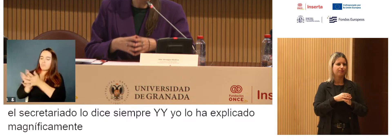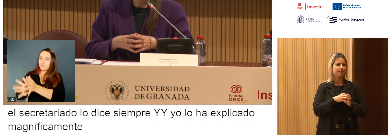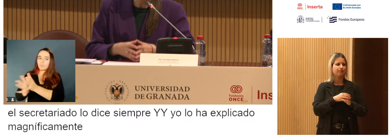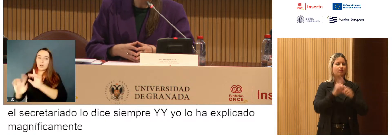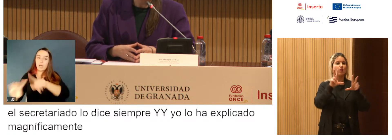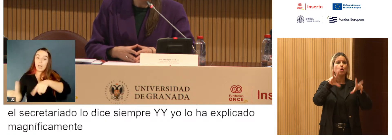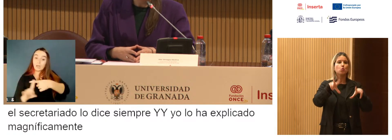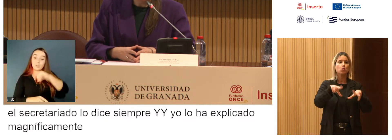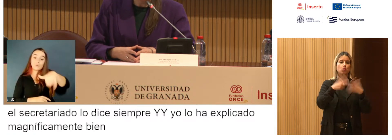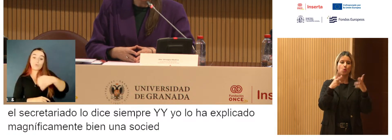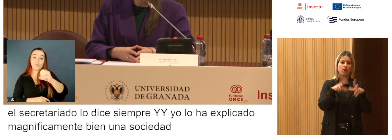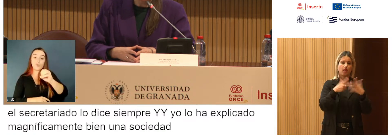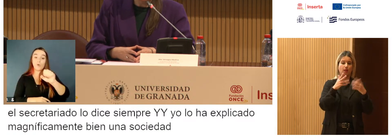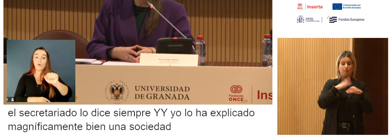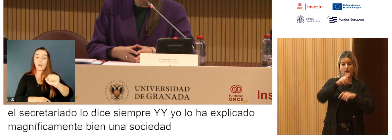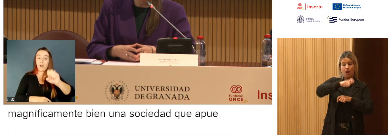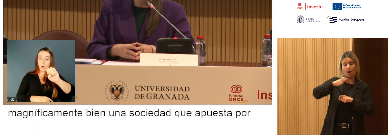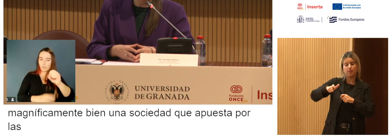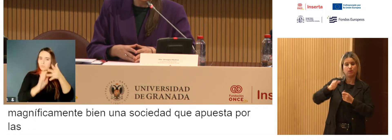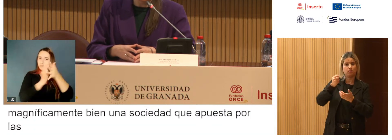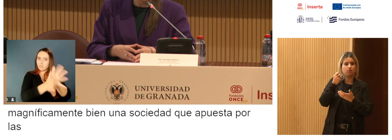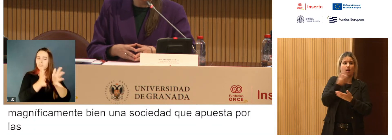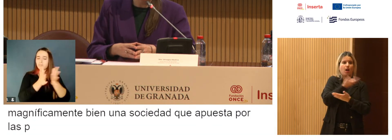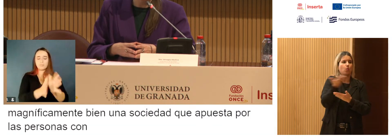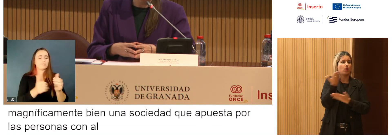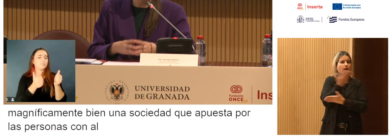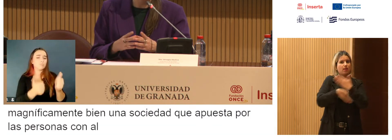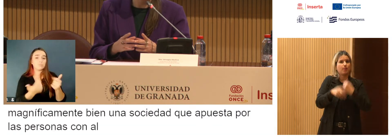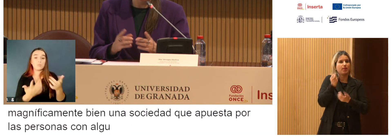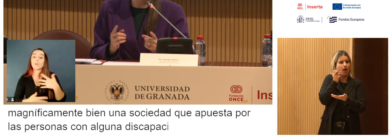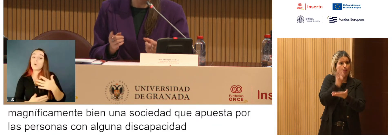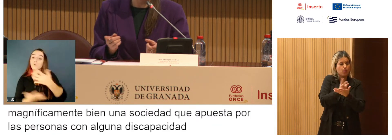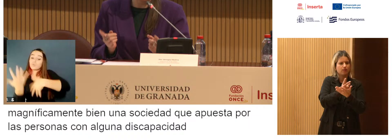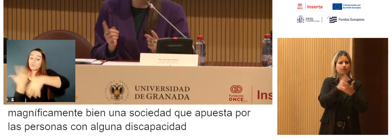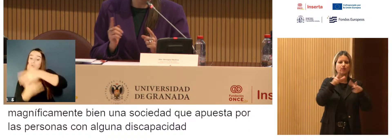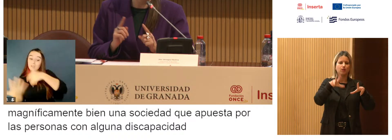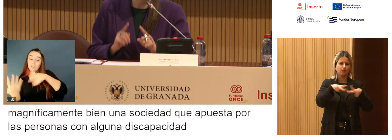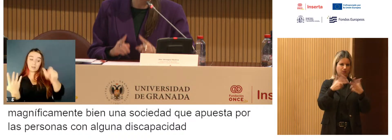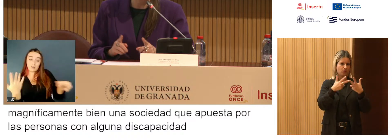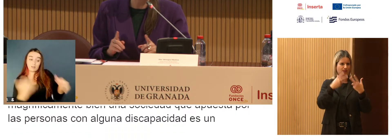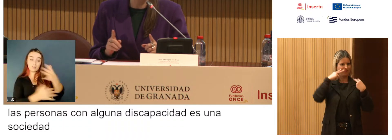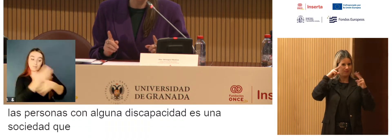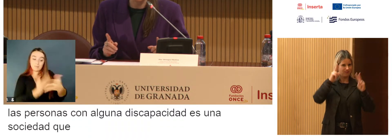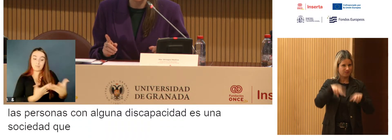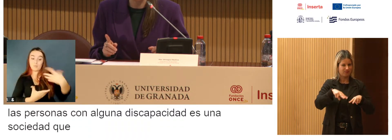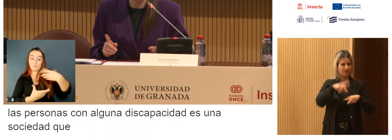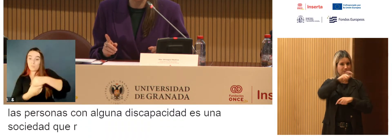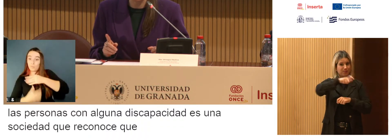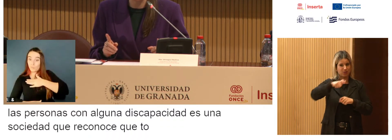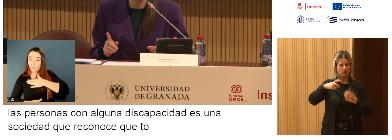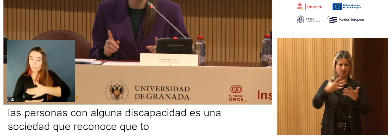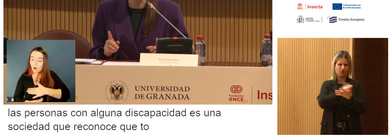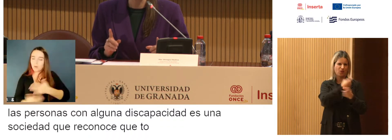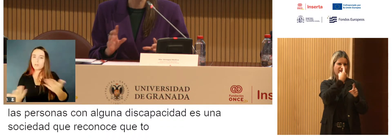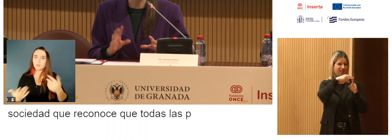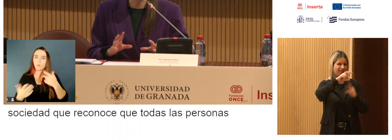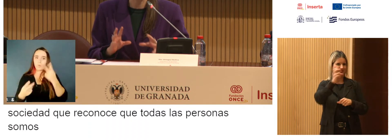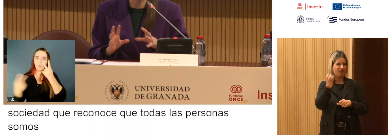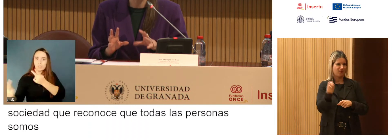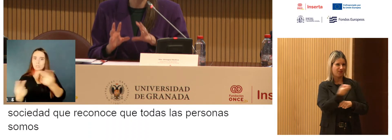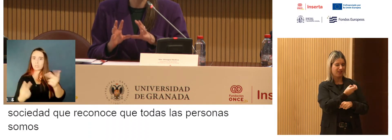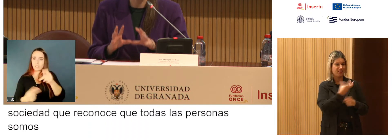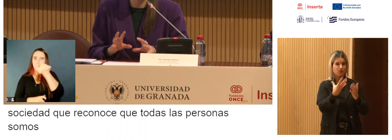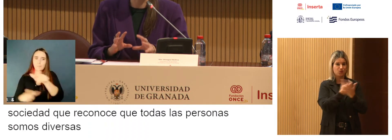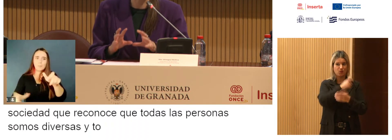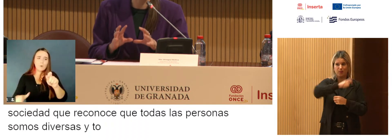sociedad que apuesta por las personas con alguna discapacidad es una sociedad que reconoce que todas las personas somos diversas y todas